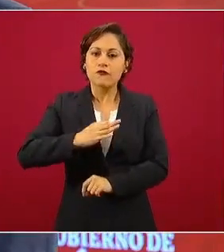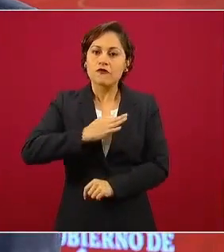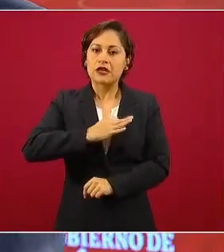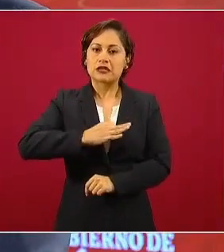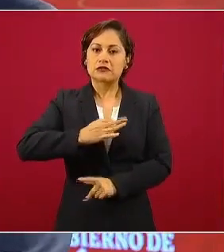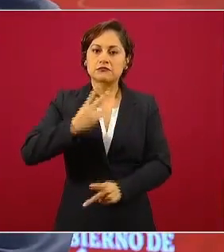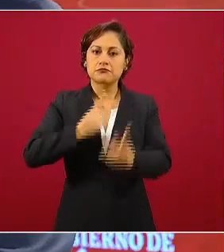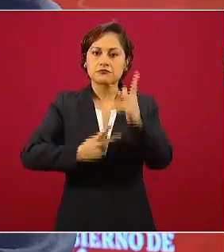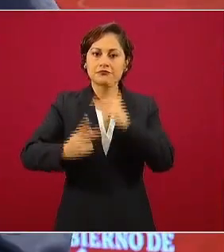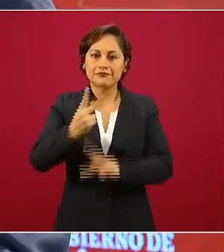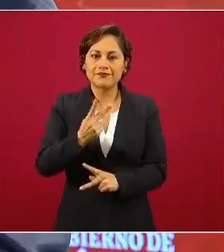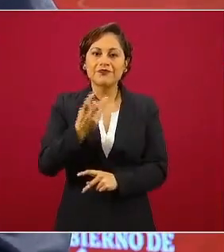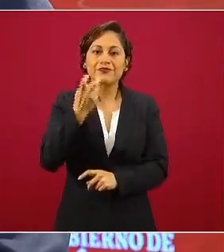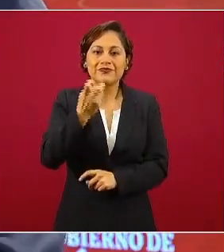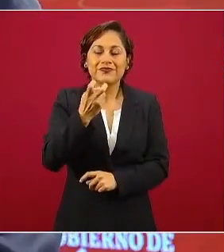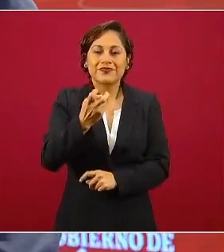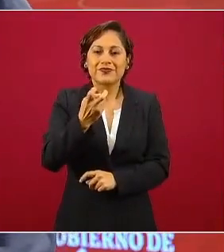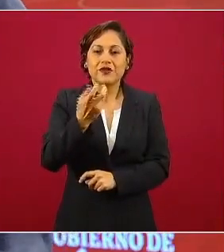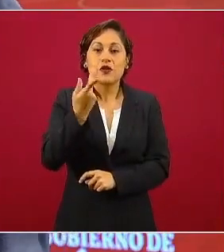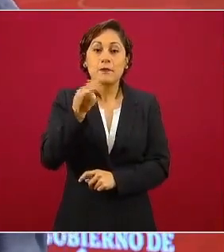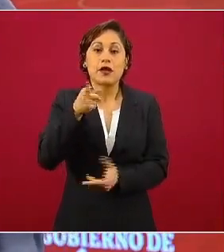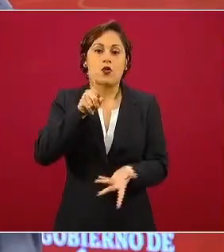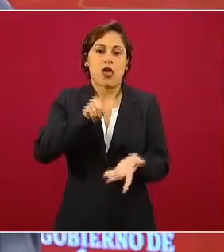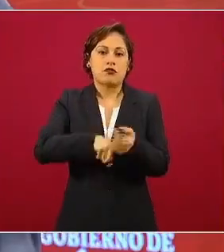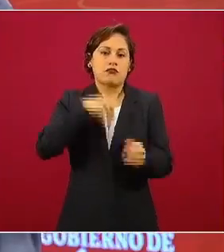Pero cuando hay ideales, cuando hay principios,